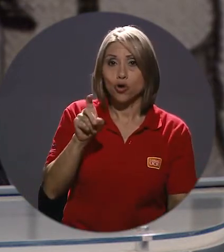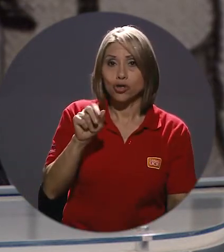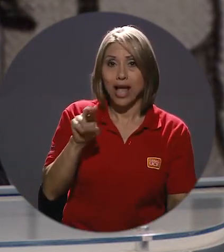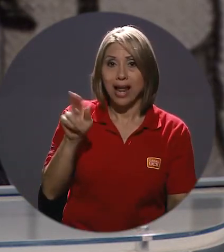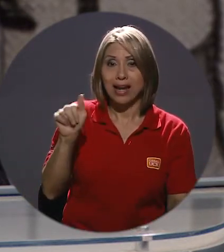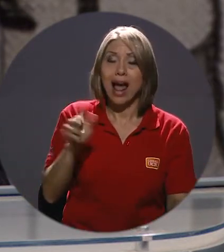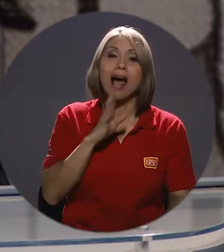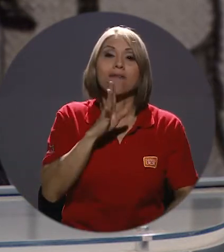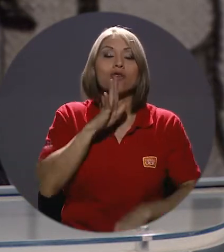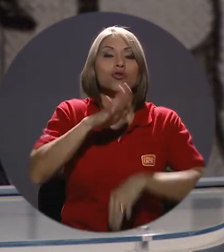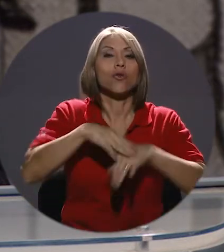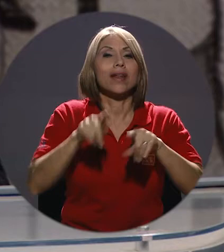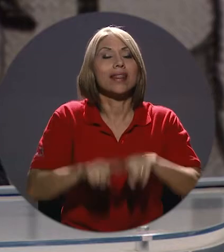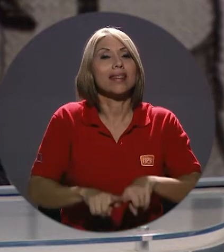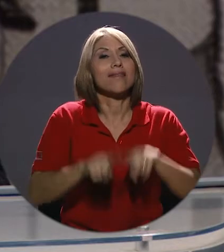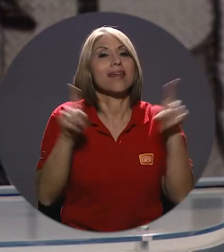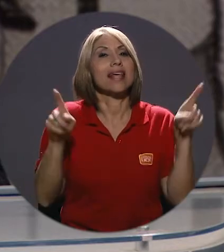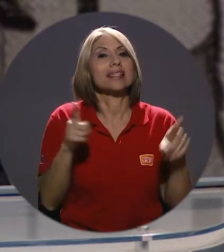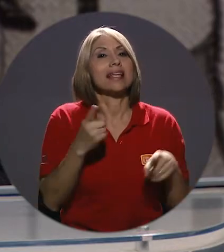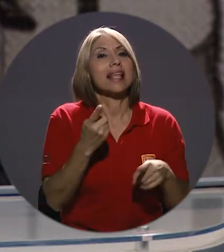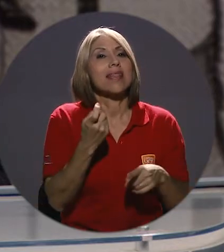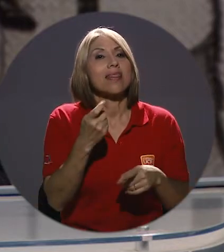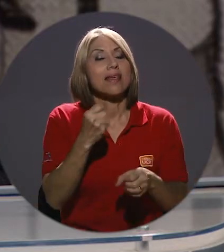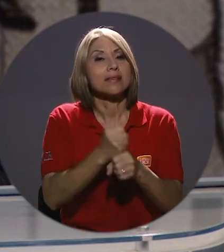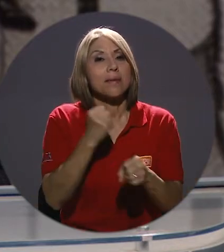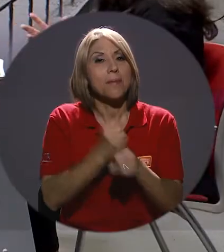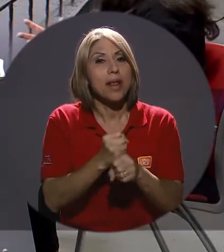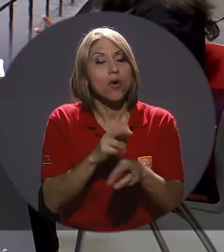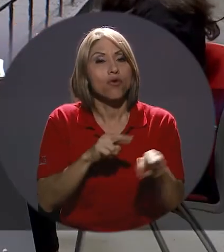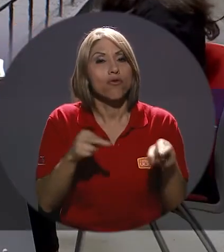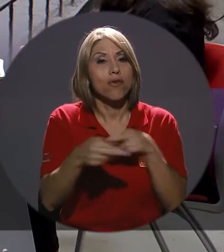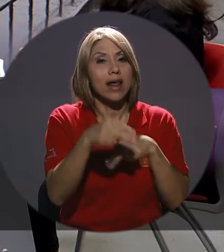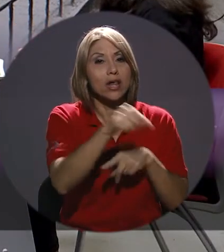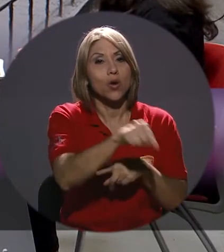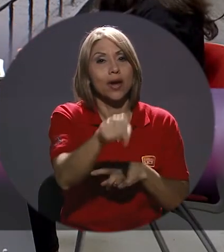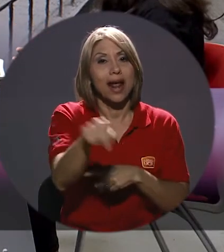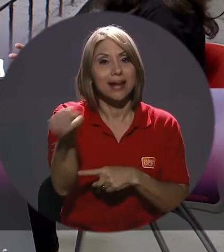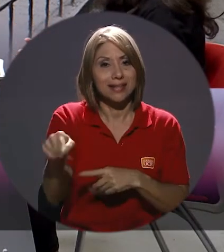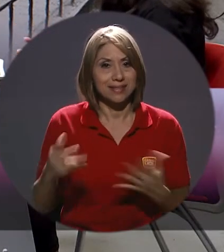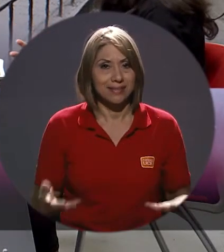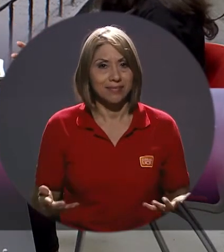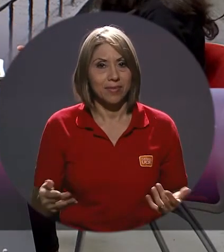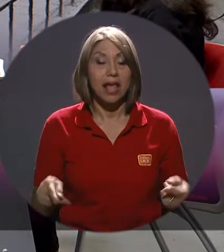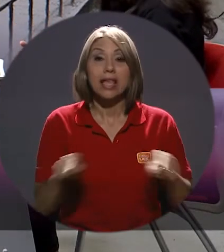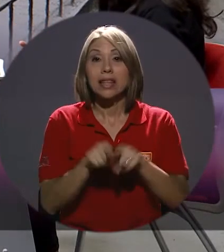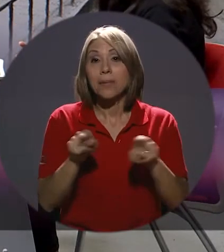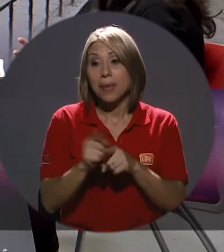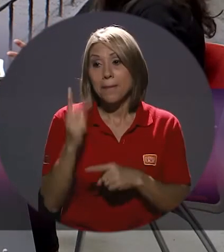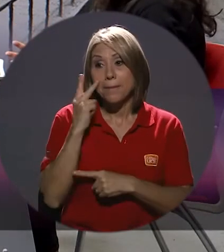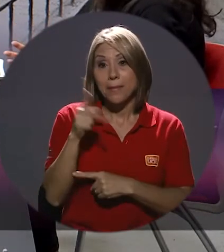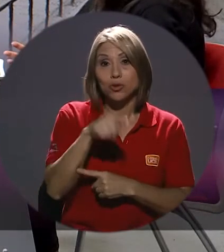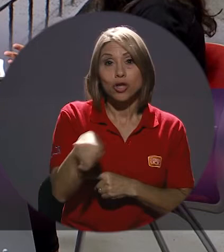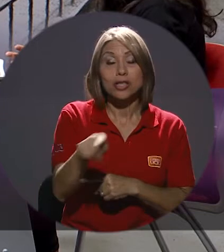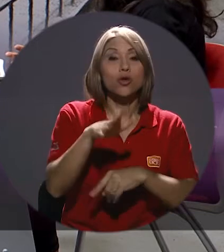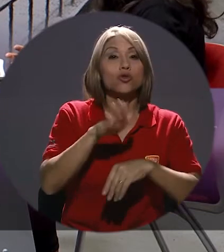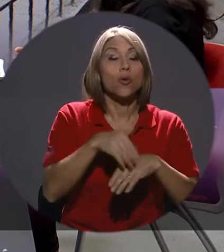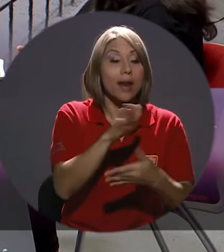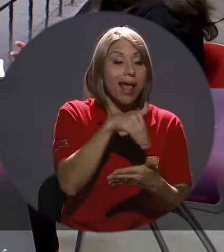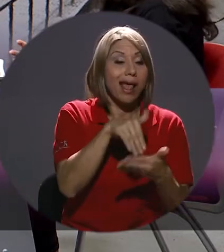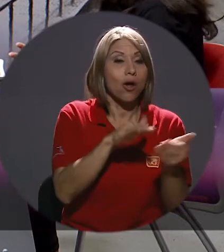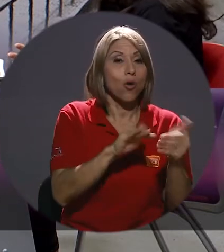diferencias en términos de desempleo, por ejemplo, regionales. Si también vemos esto en términos de la urbanidad y la